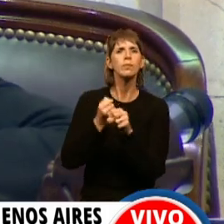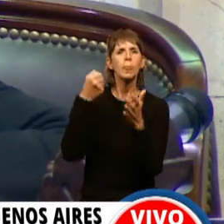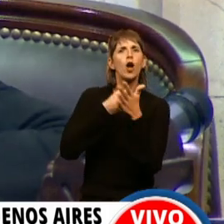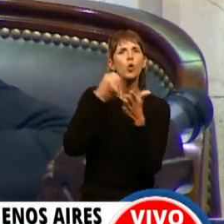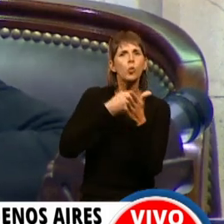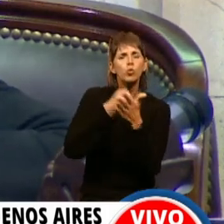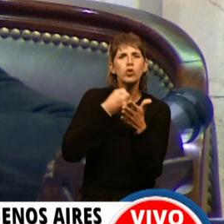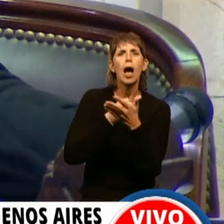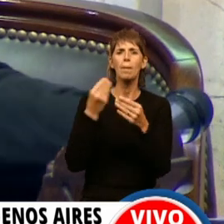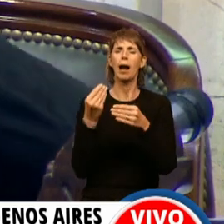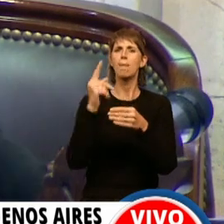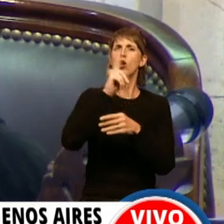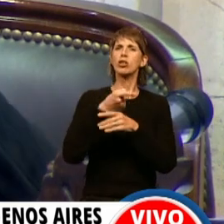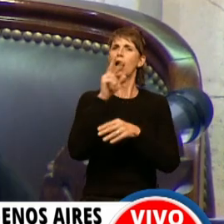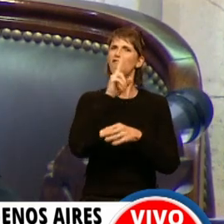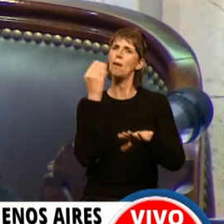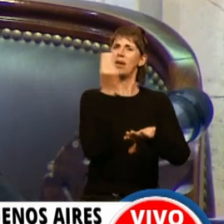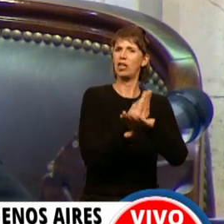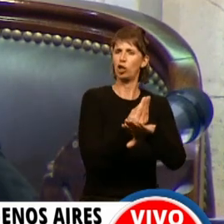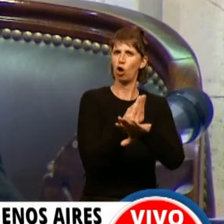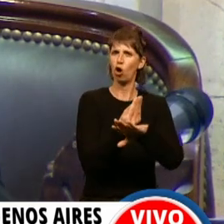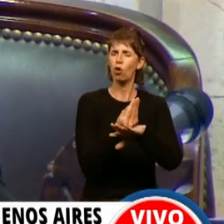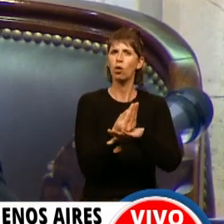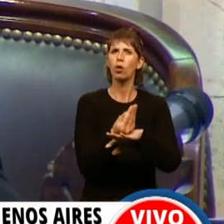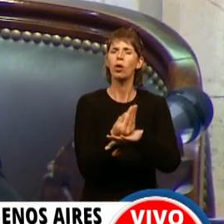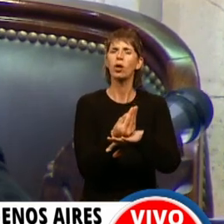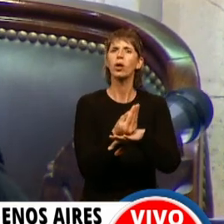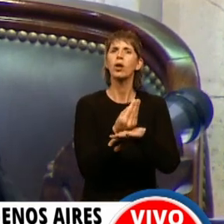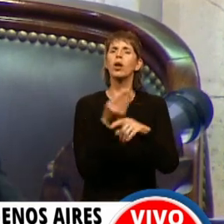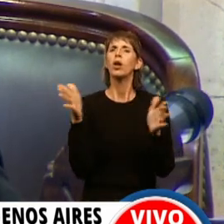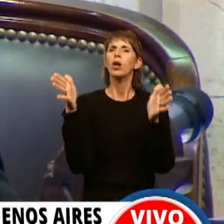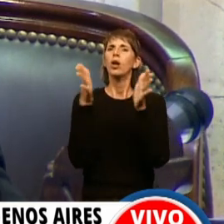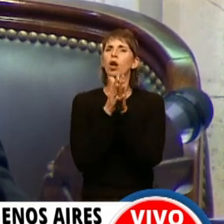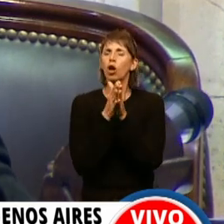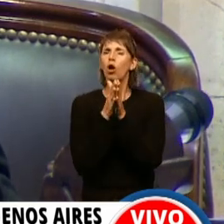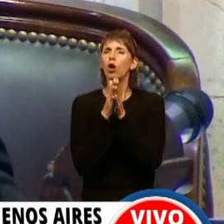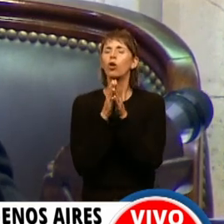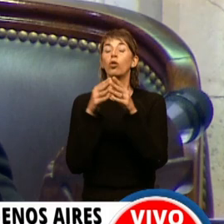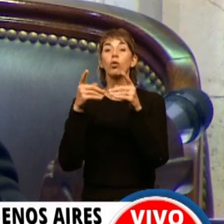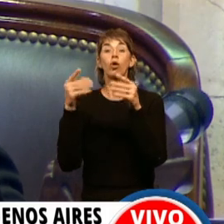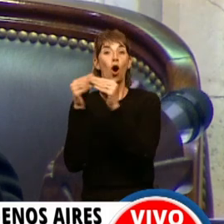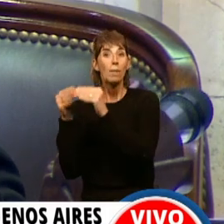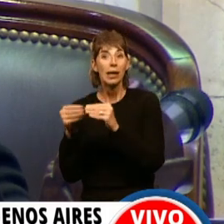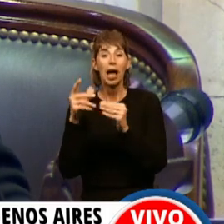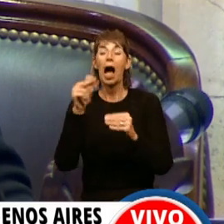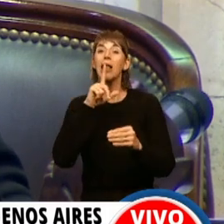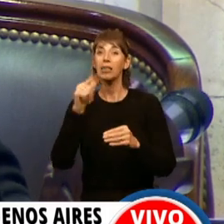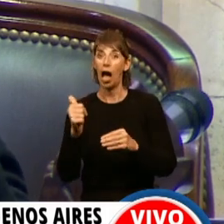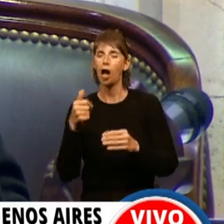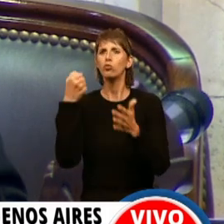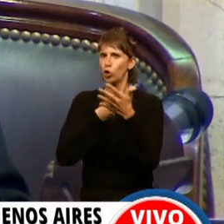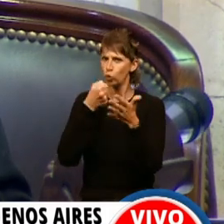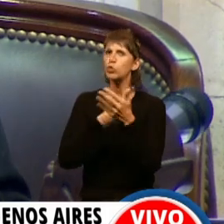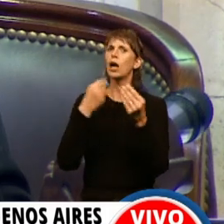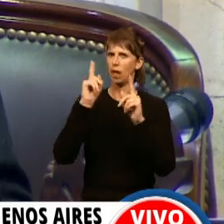integrar el cupo femenino y junto con eso y de la mano del cupo de las compañeras de alta hemos peleado por el cupo que nos